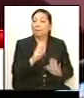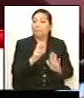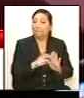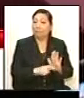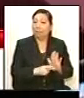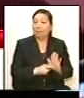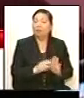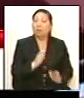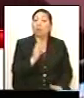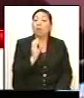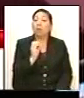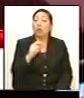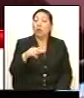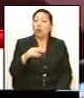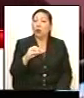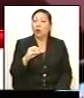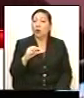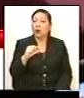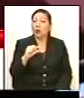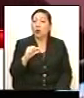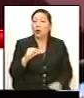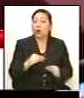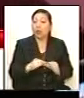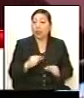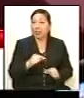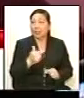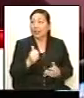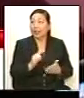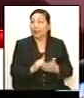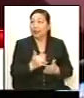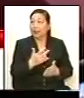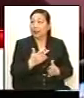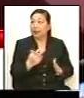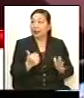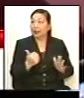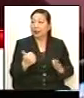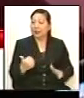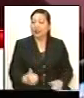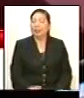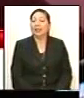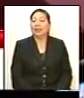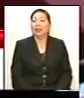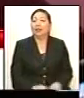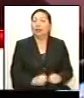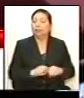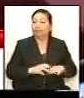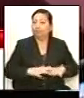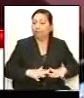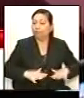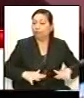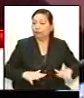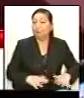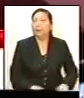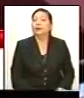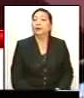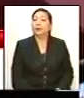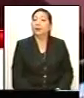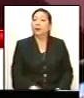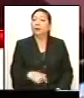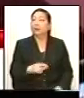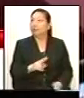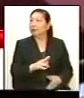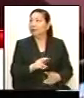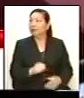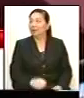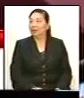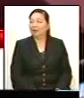Bono Gas del mototaxista. Después, proyecto de ley 3706, que propone extender la cobertura de la póliza de seguros